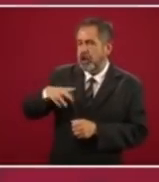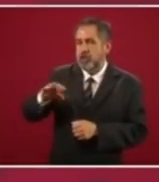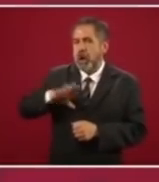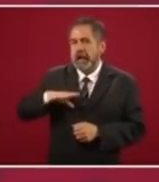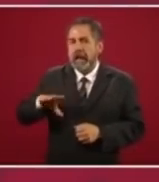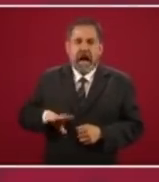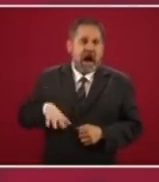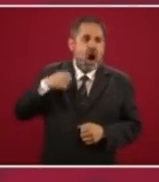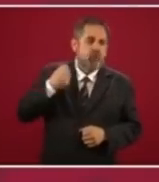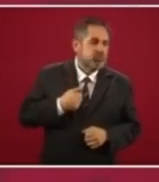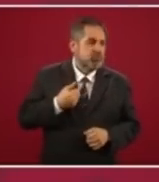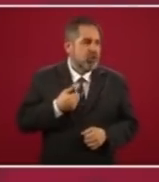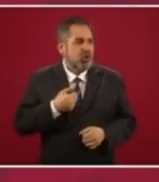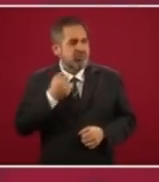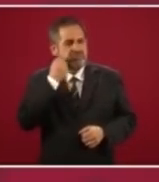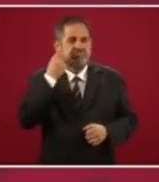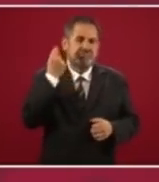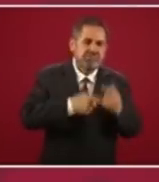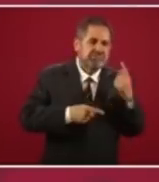que